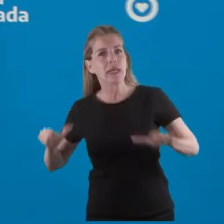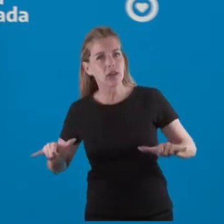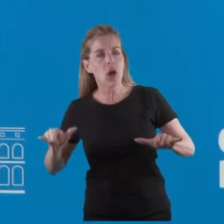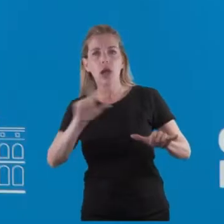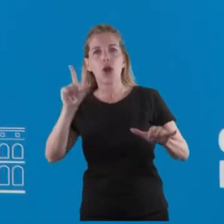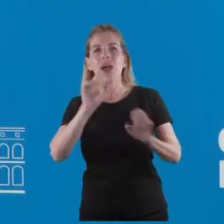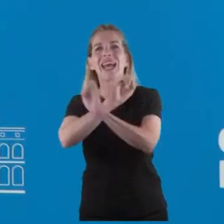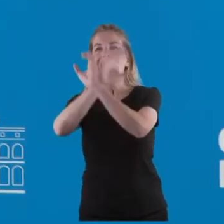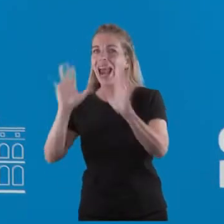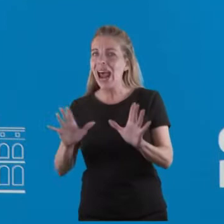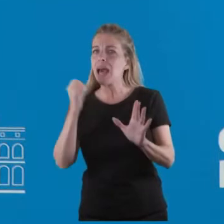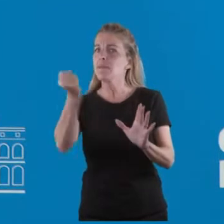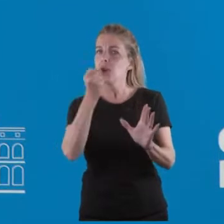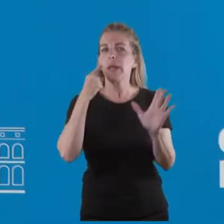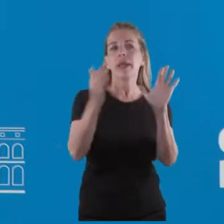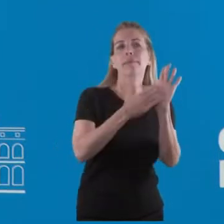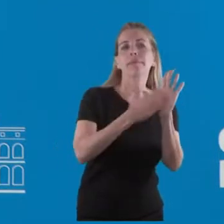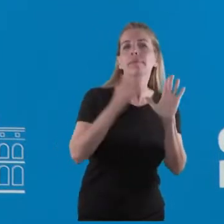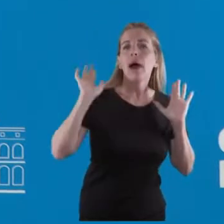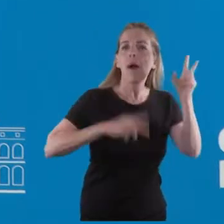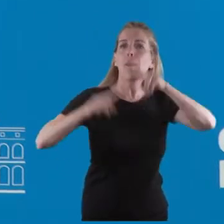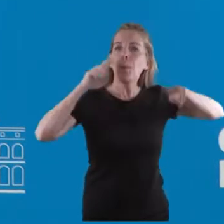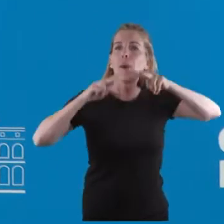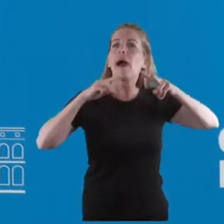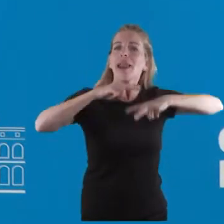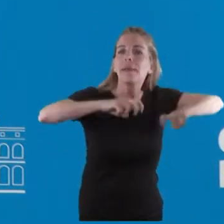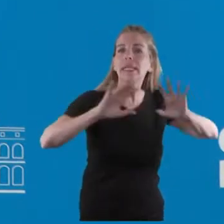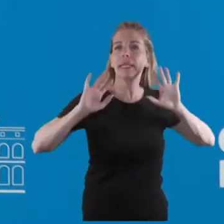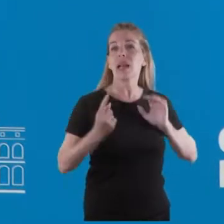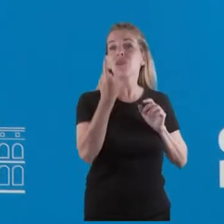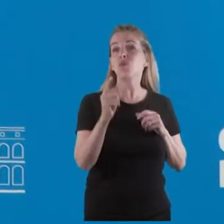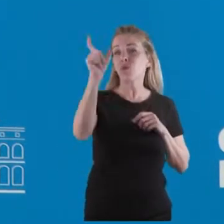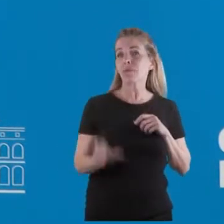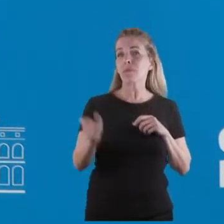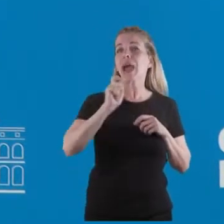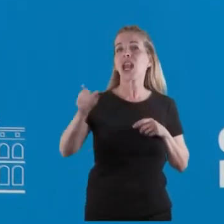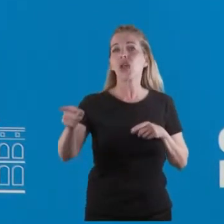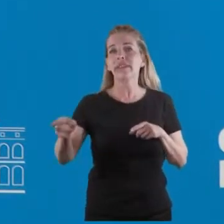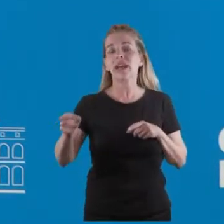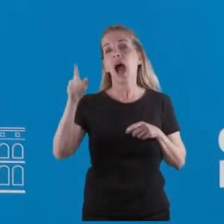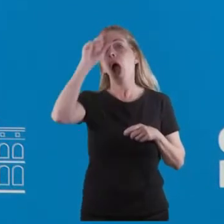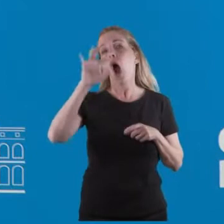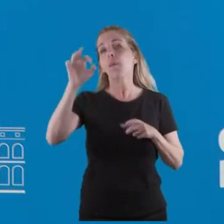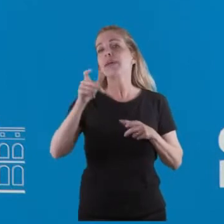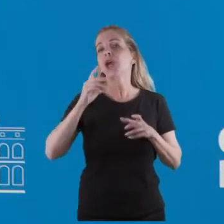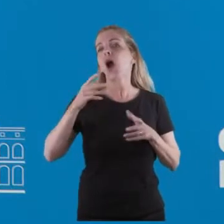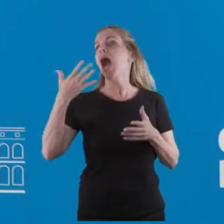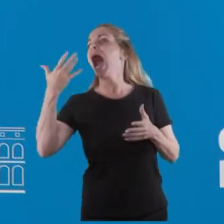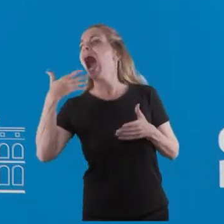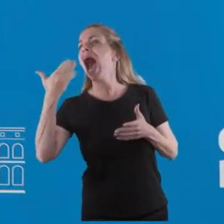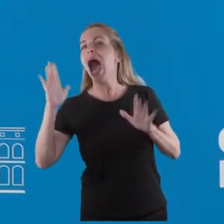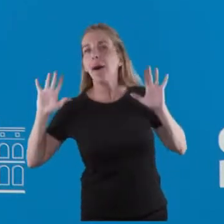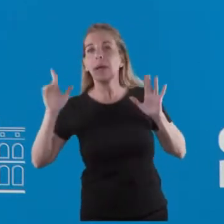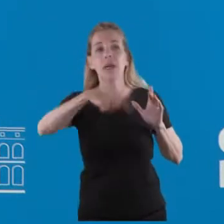para saber si esto es verdad o no vado por eso está público la que una fuente periodística de una opinión y que sea tomada como la opinión del departamento